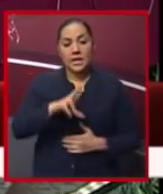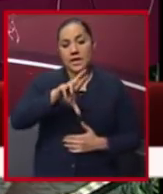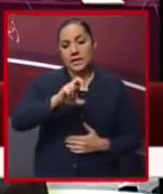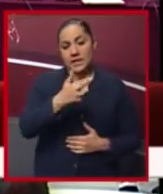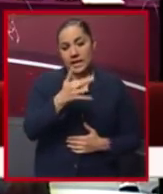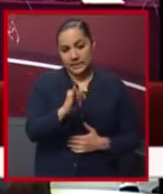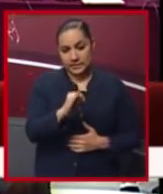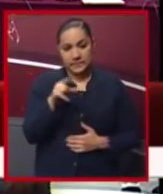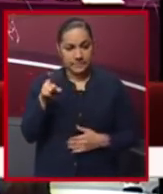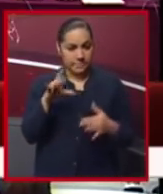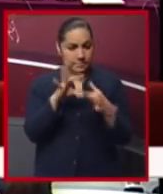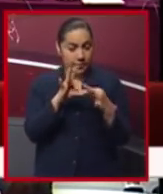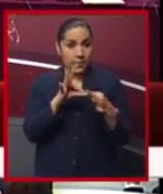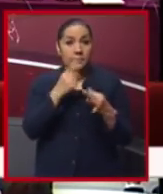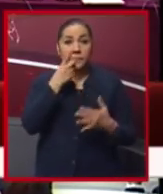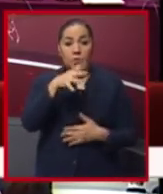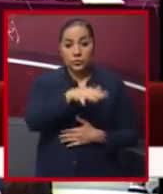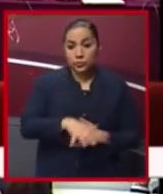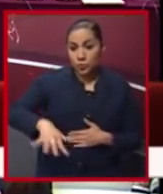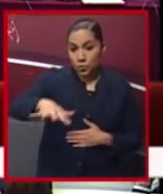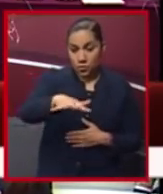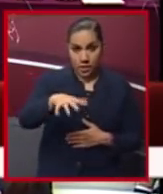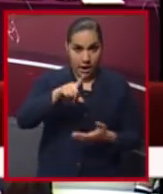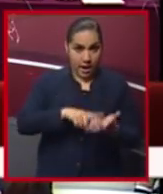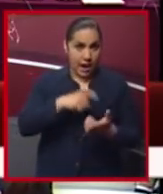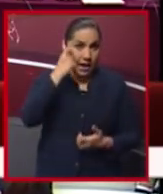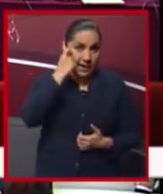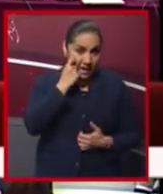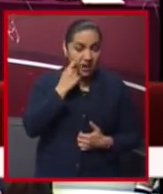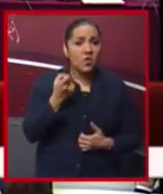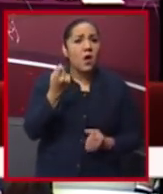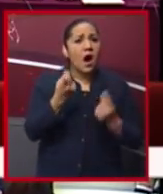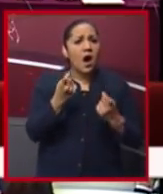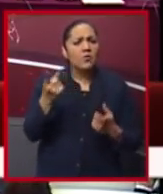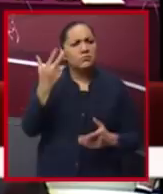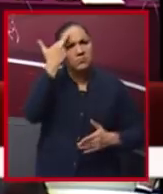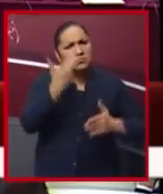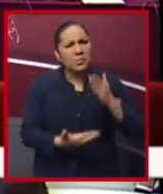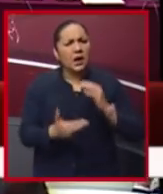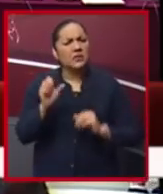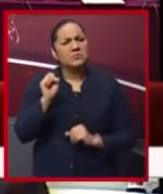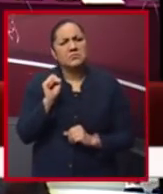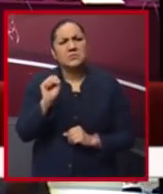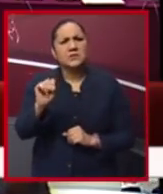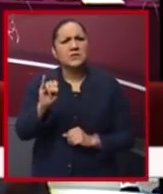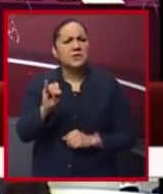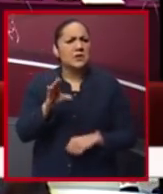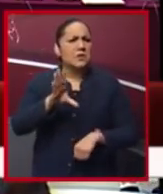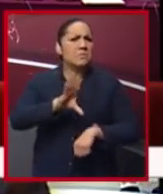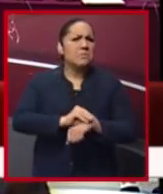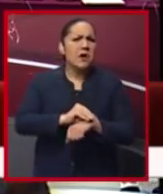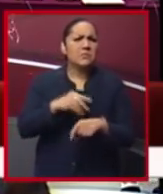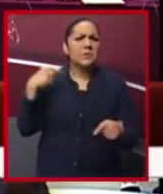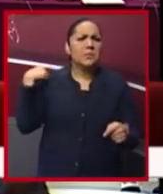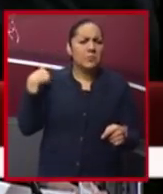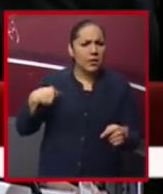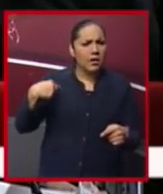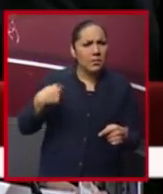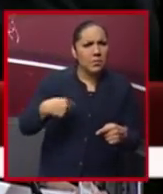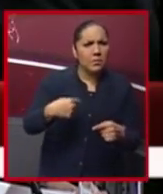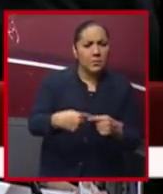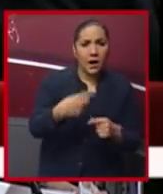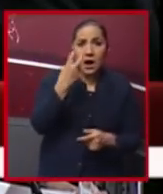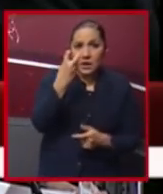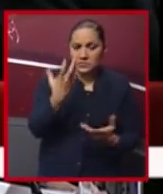todo el territorio guerrerense se cometan delitos que impactan directamente y de forma incisiva en la vida de los pobladores y provocan también una